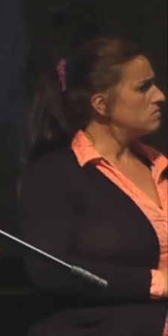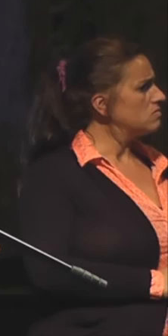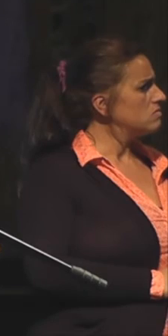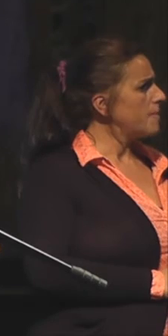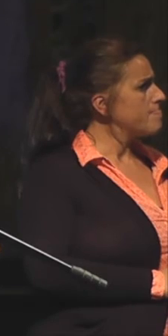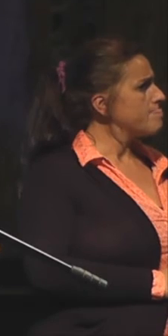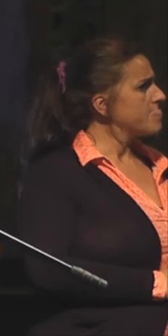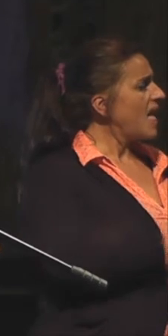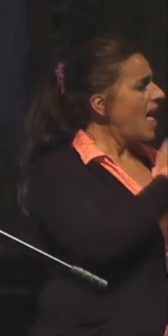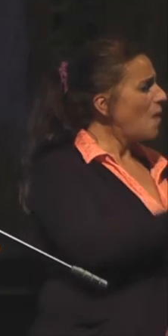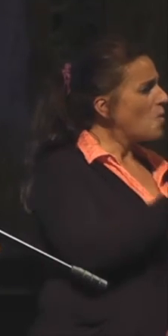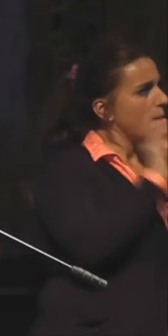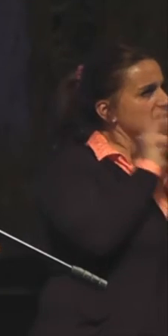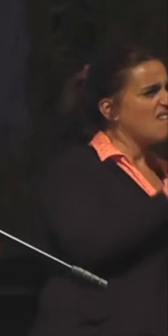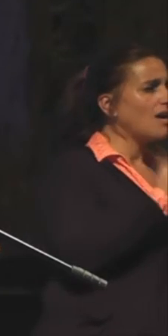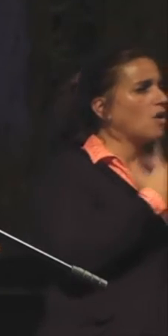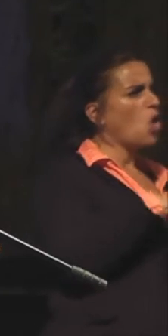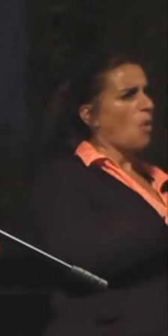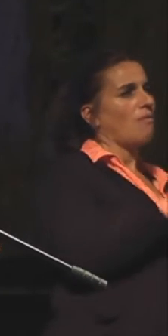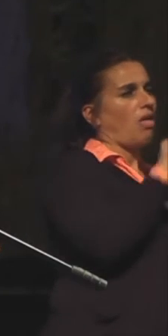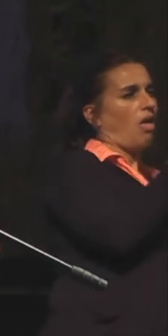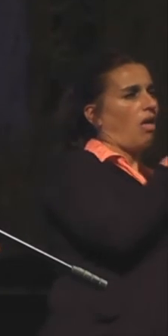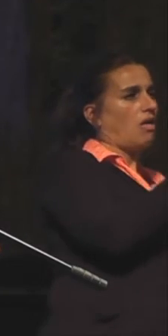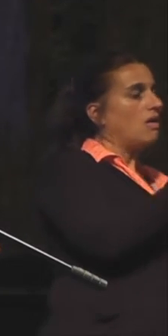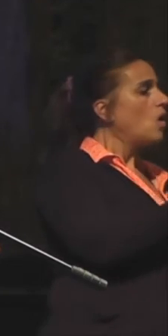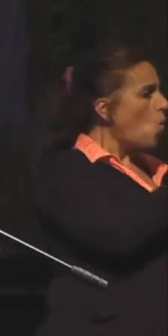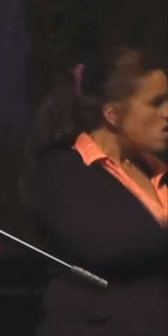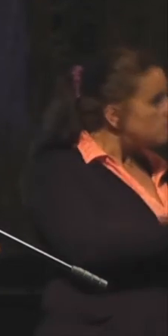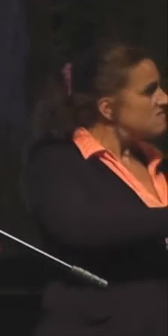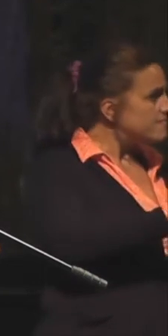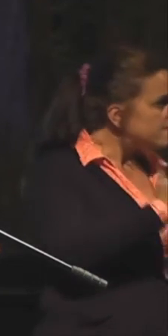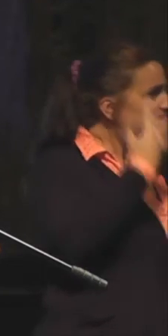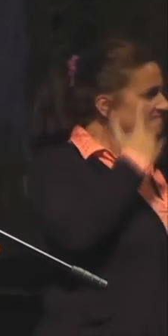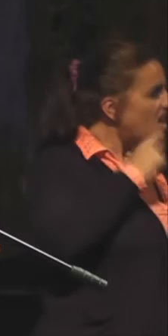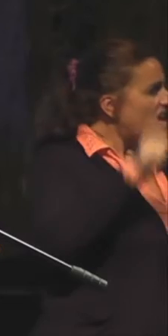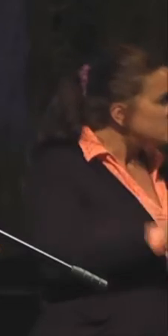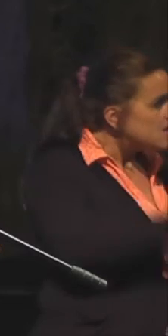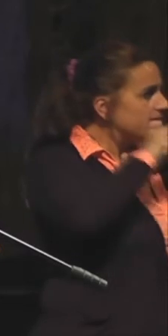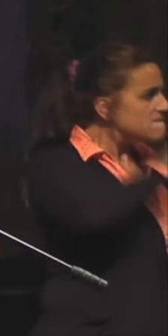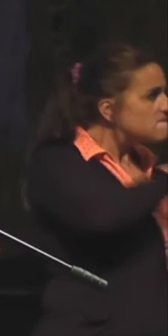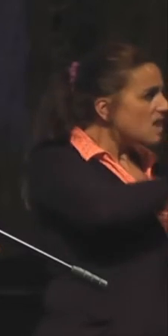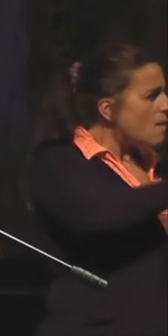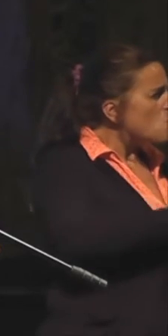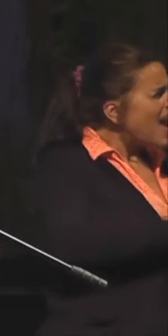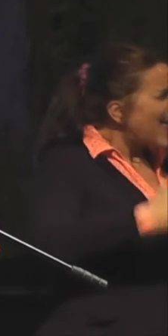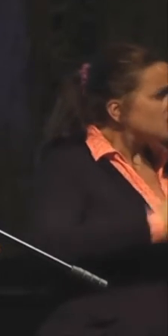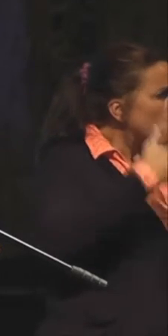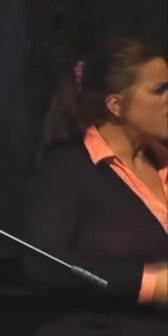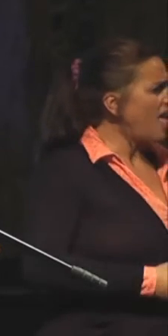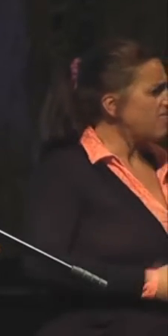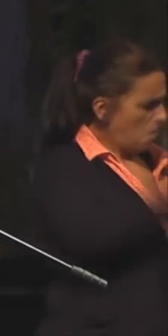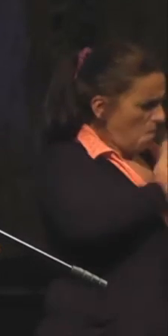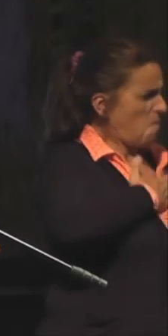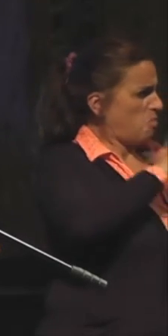mientras que algunos miraban en la comodidad de un lugar wilson corría hacia adelante iba transgredía y en esa enorme seguridad que tenían